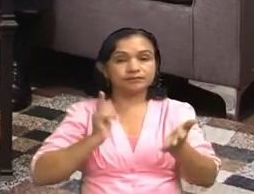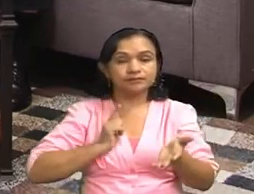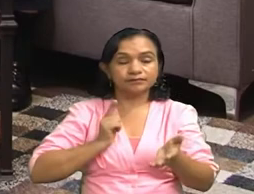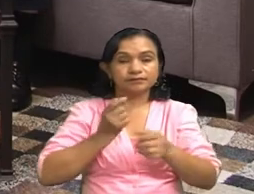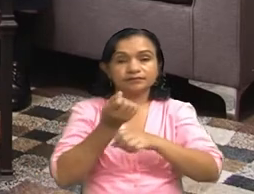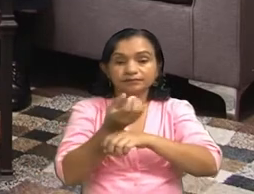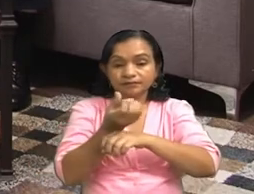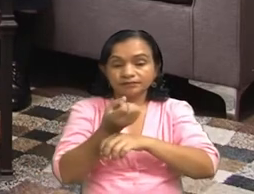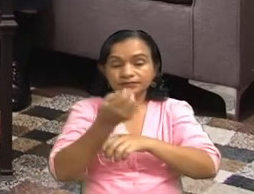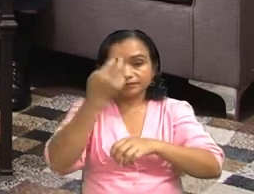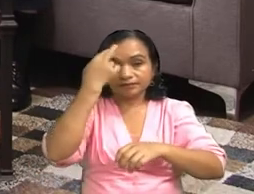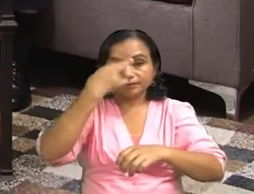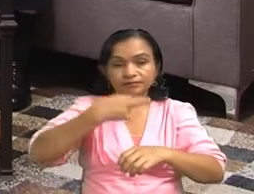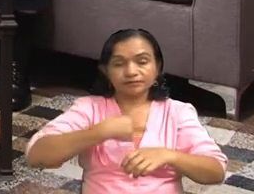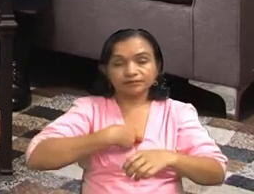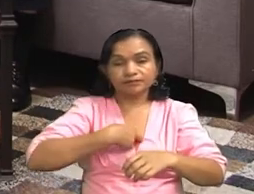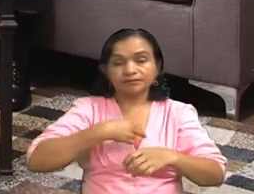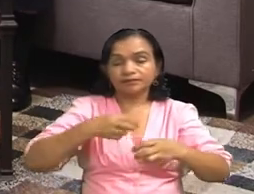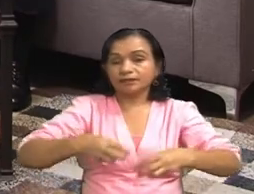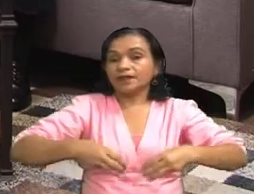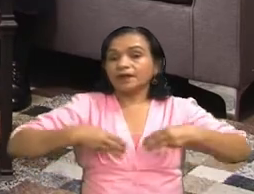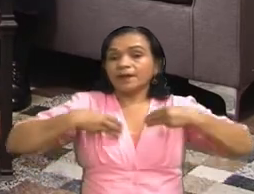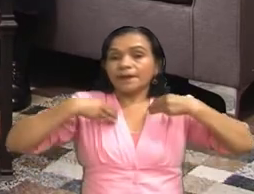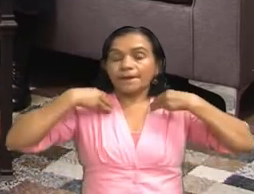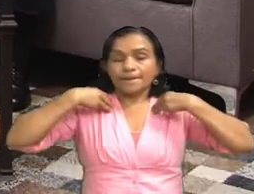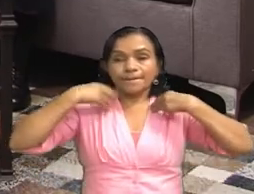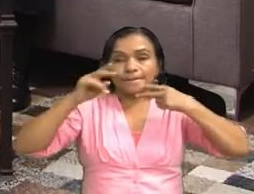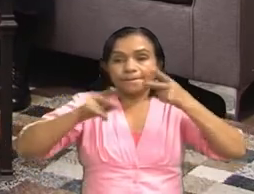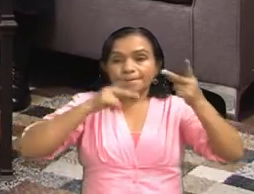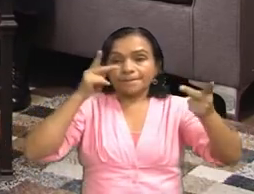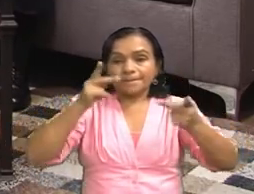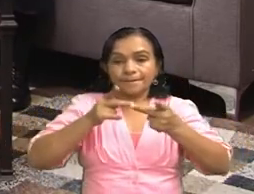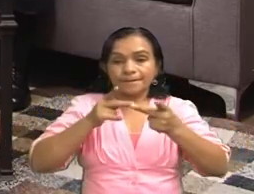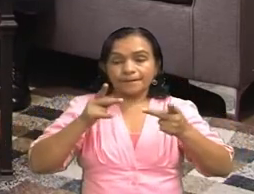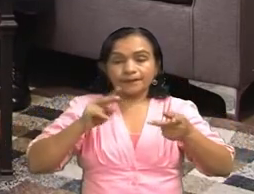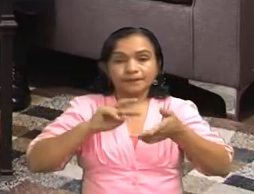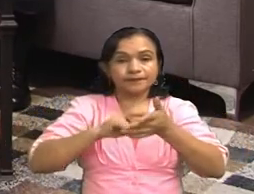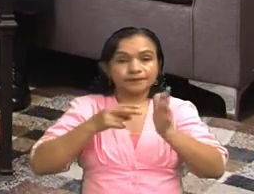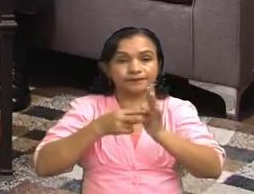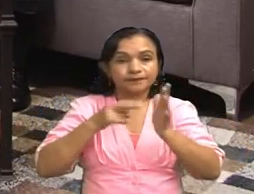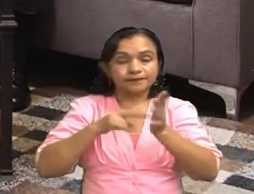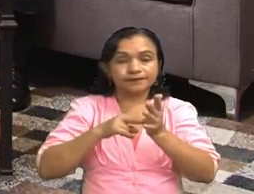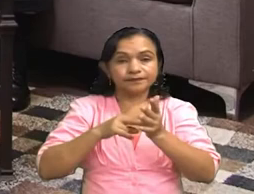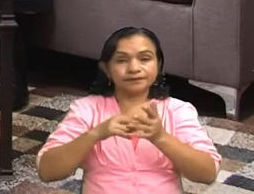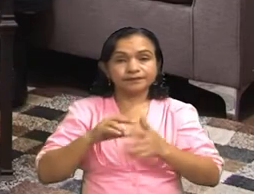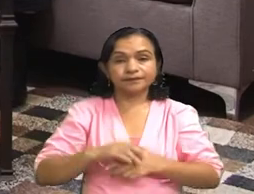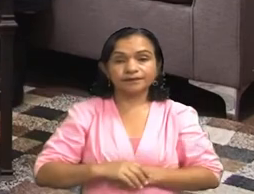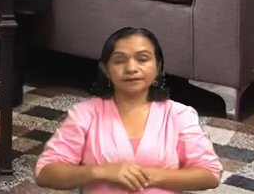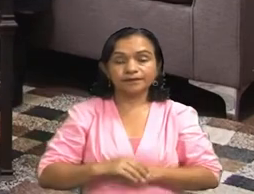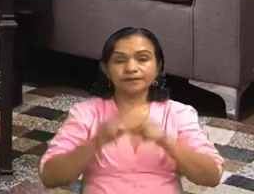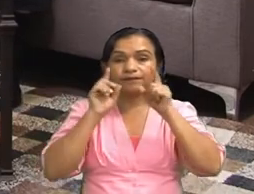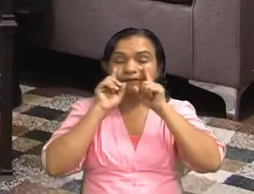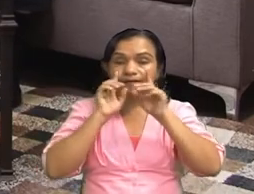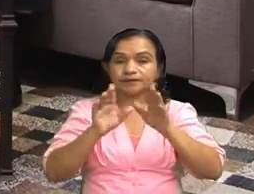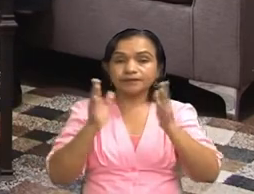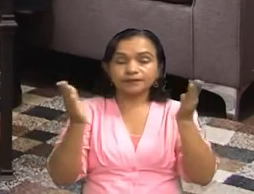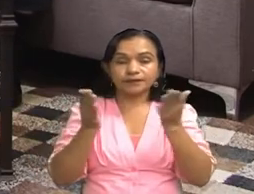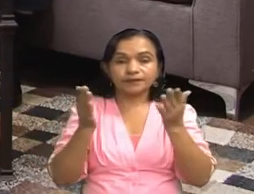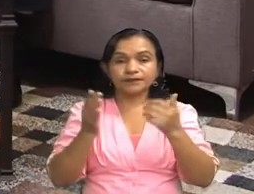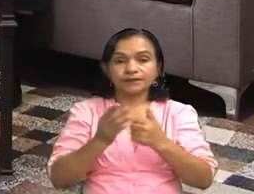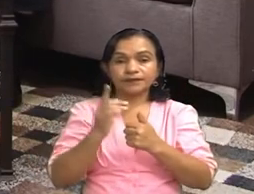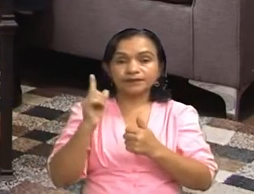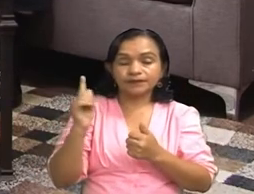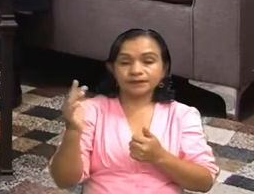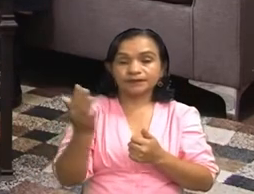alcaldía. Completamente moderno y ágil. Moderno todo eso. Y lo que significa, ¿no?, para nuestros productores, más seguridad para ellos. Seguridad